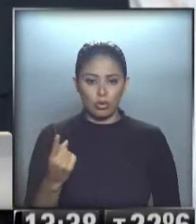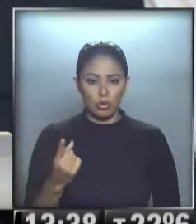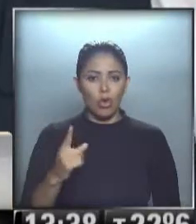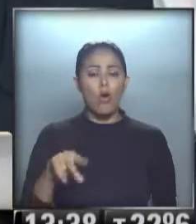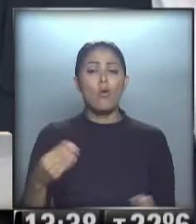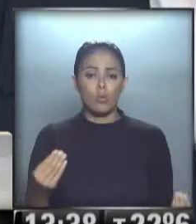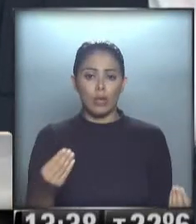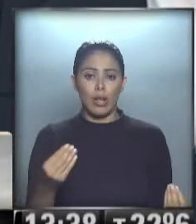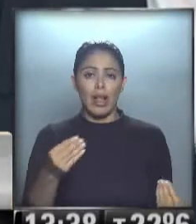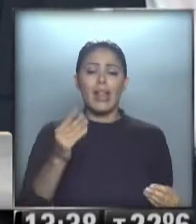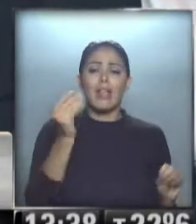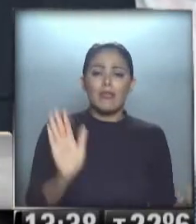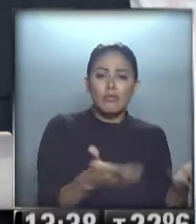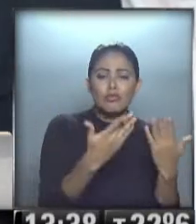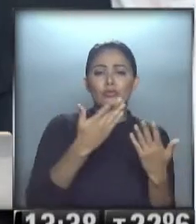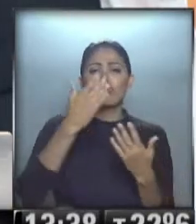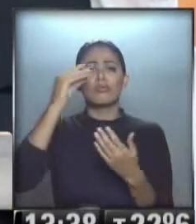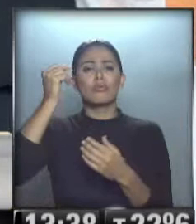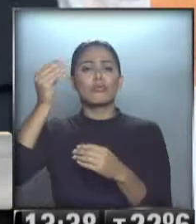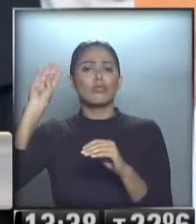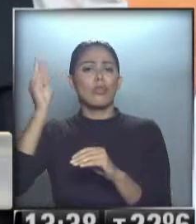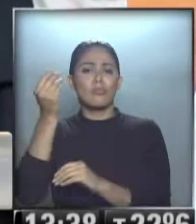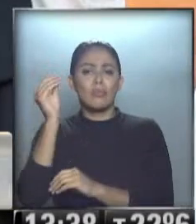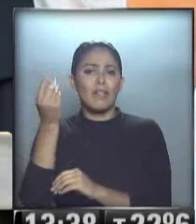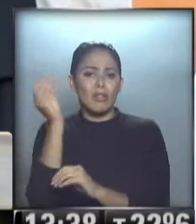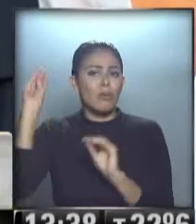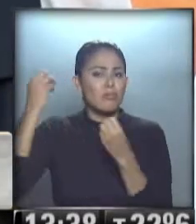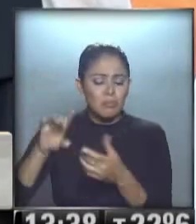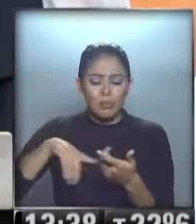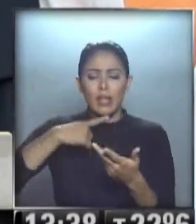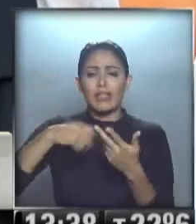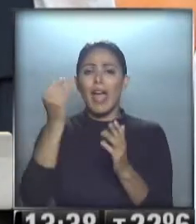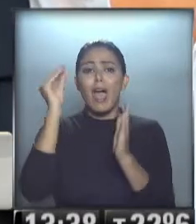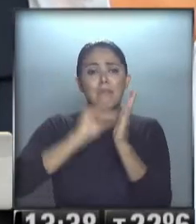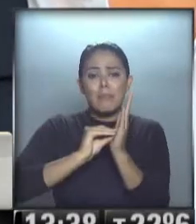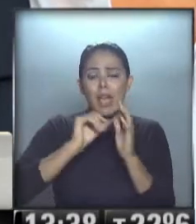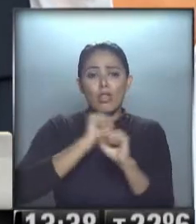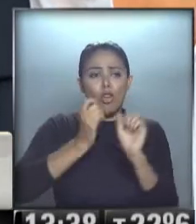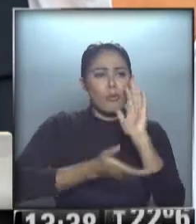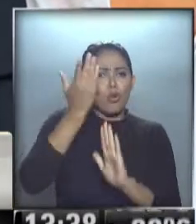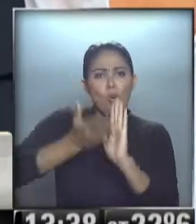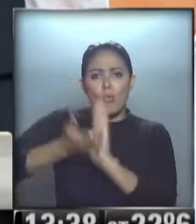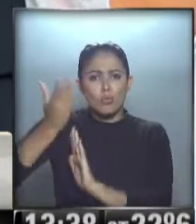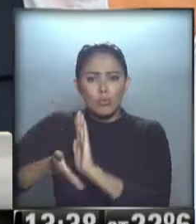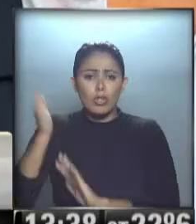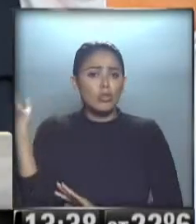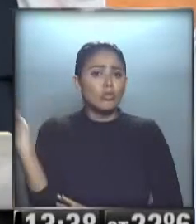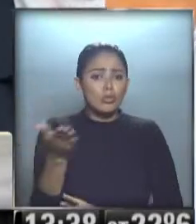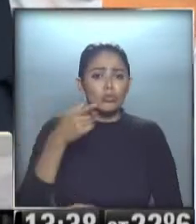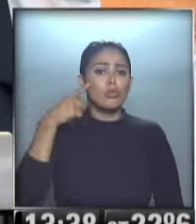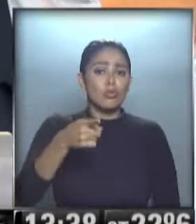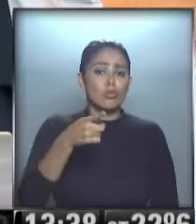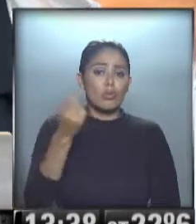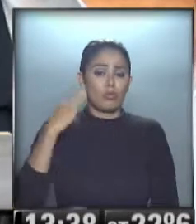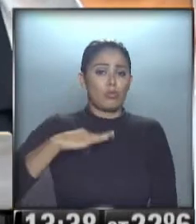la devaluación, la inflación, la situación en general de la disparada de los precios de los últimos meses han triturado el poder adquisitivo